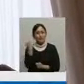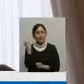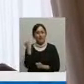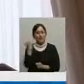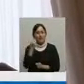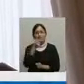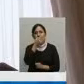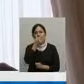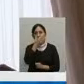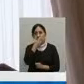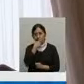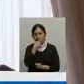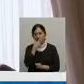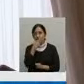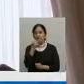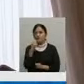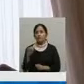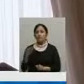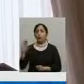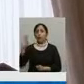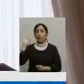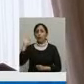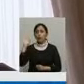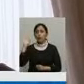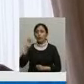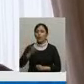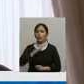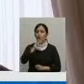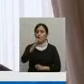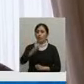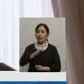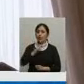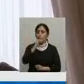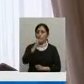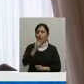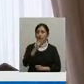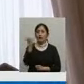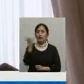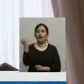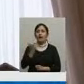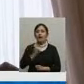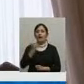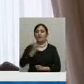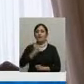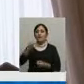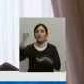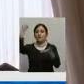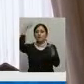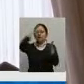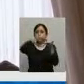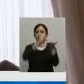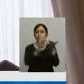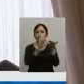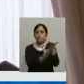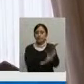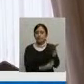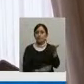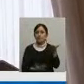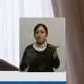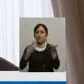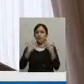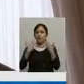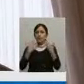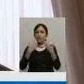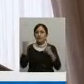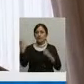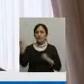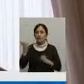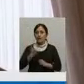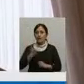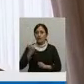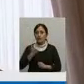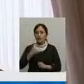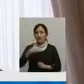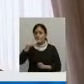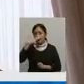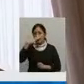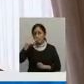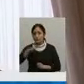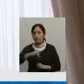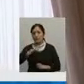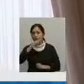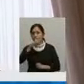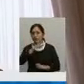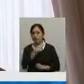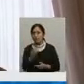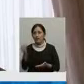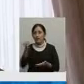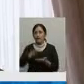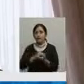comprometieron mucho en el desarrollo del sector de energía renovable. Entonces, podemos trabajar juntos en este sector.